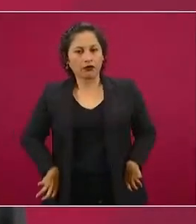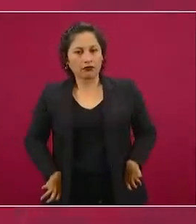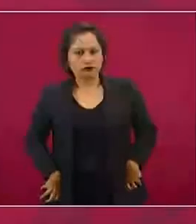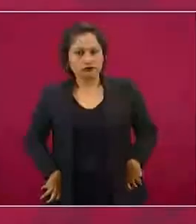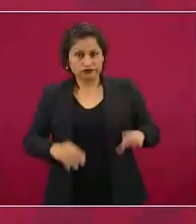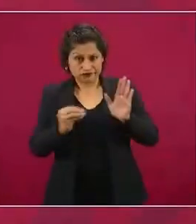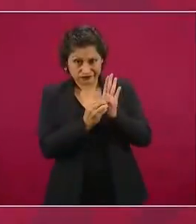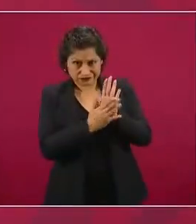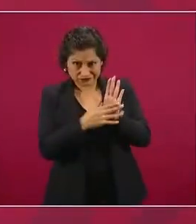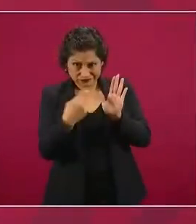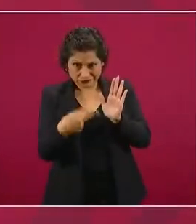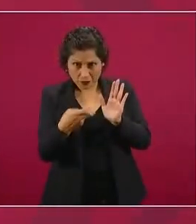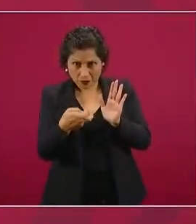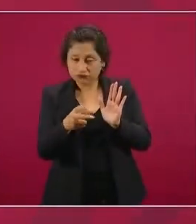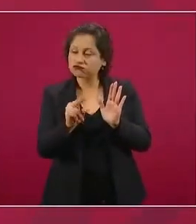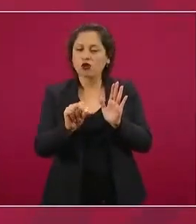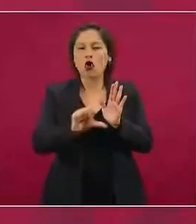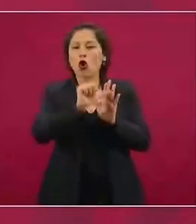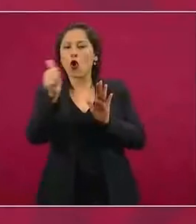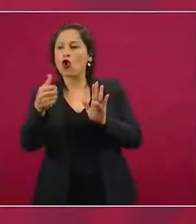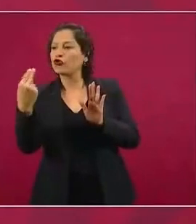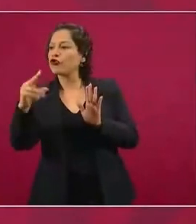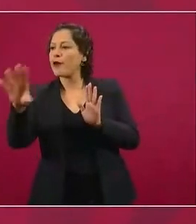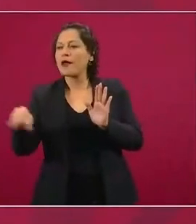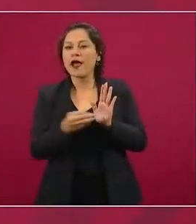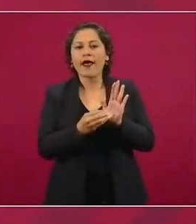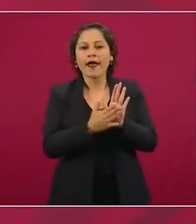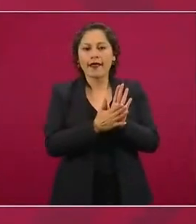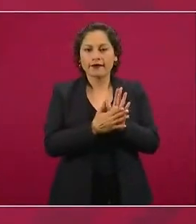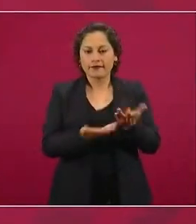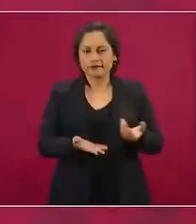corrupción. Entonces, por eso a lo mejor ellos no